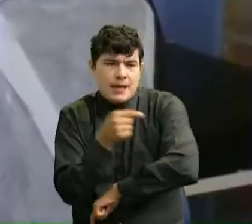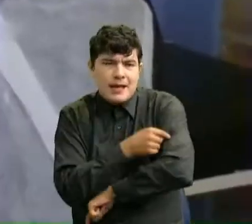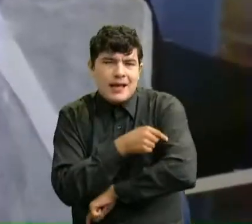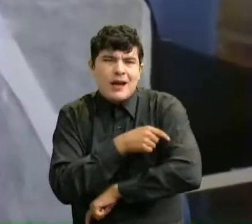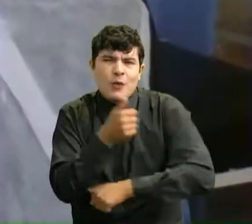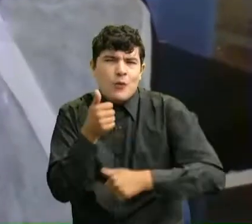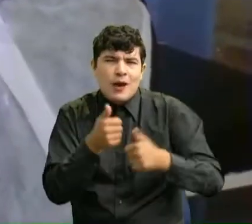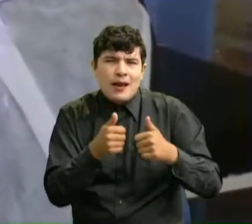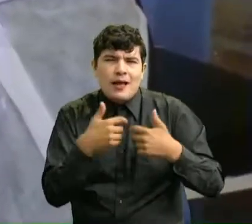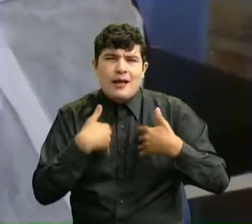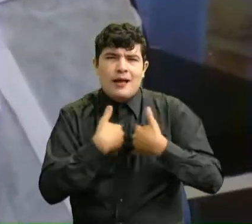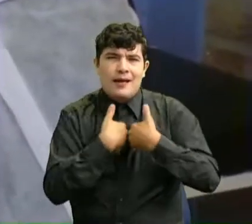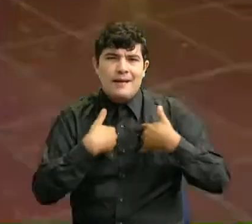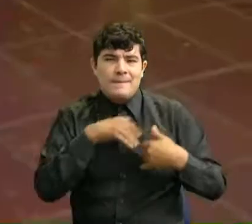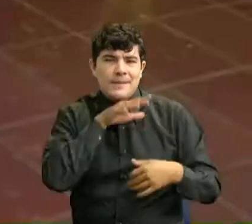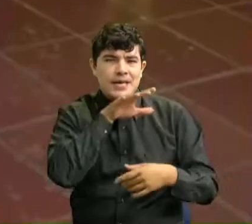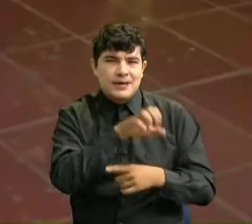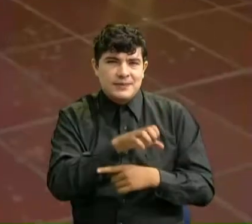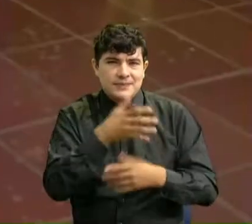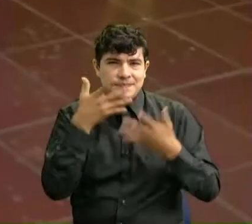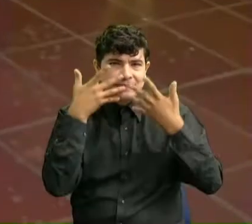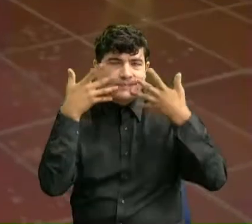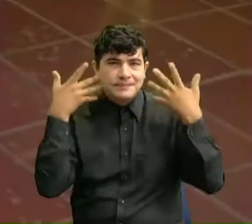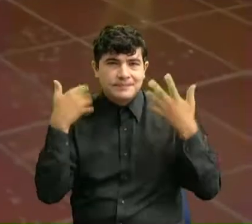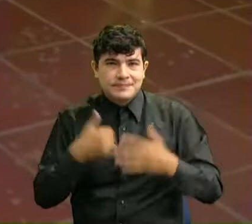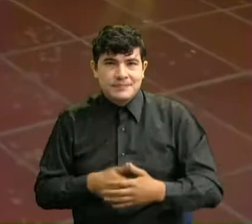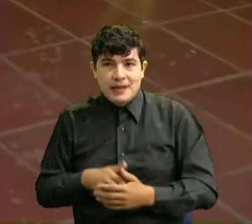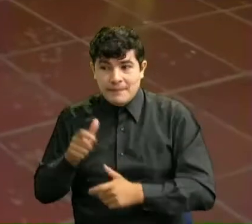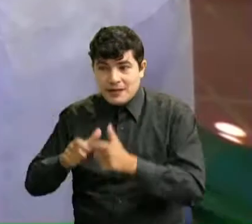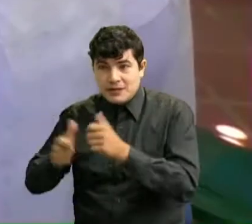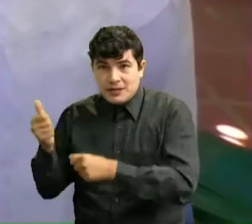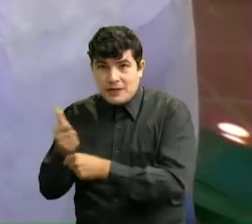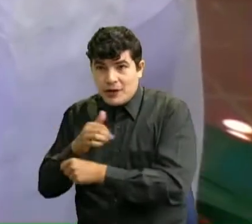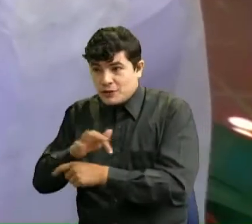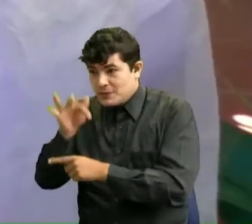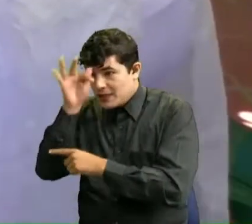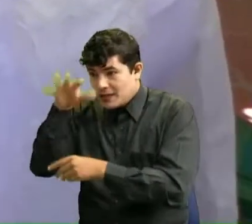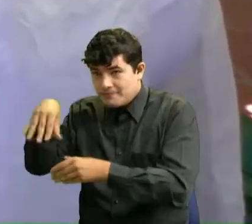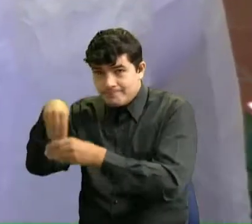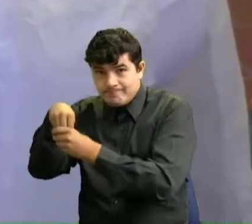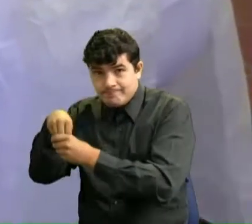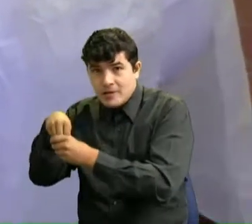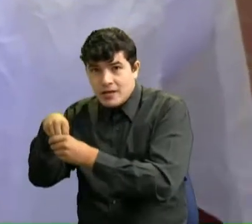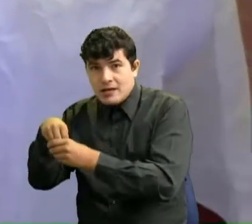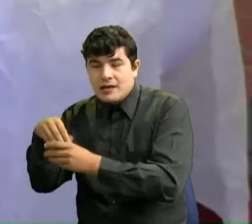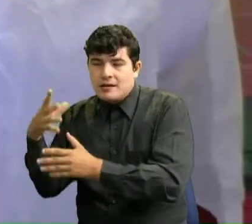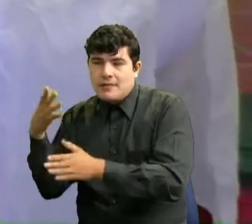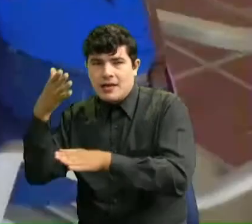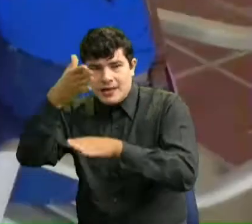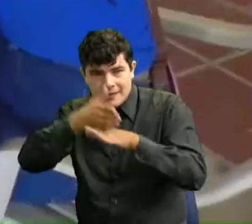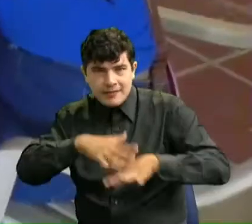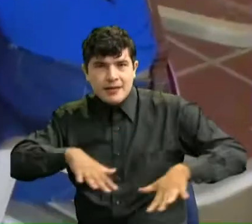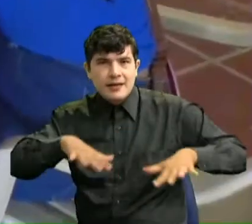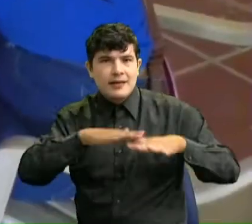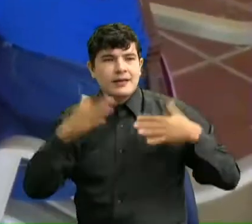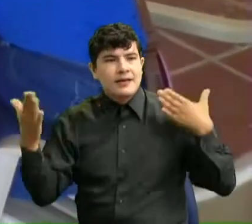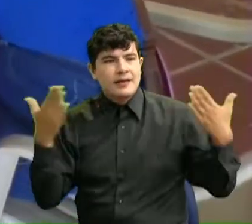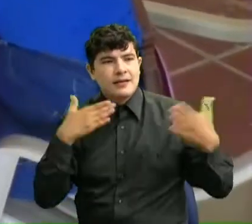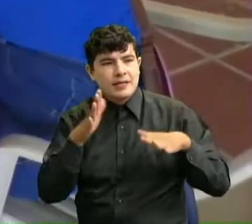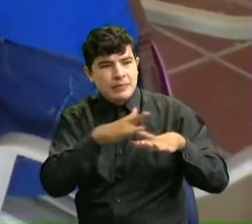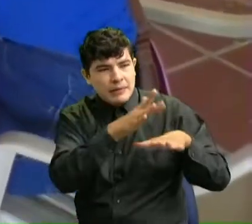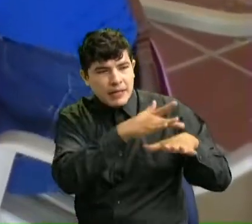Por su parte, los profesionales de la salud del Hospital Regional de García Rovira brindan atención y prevención de las enfermedades a